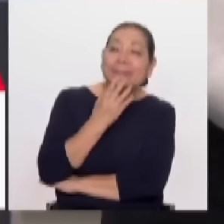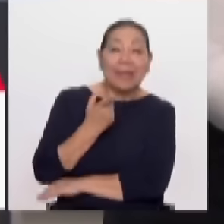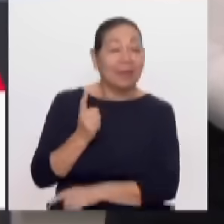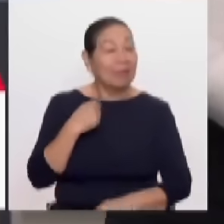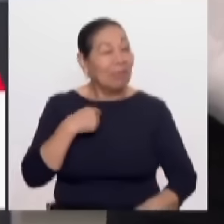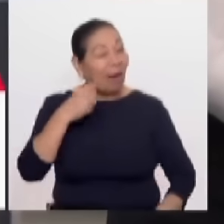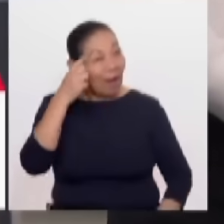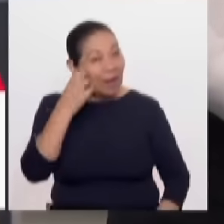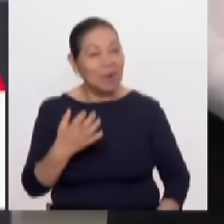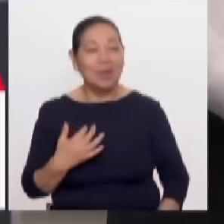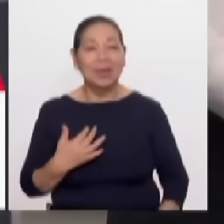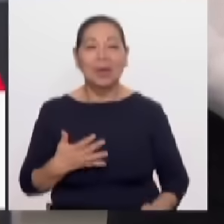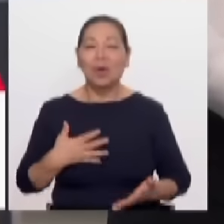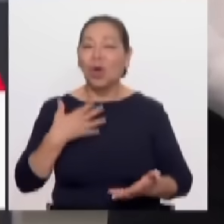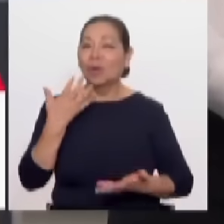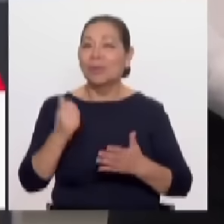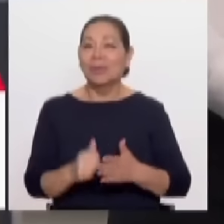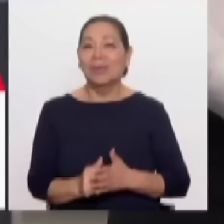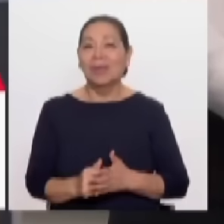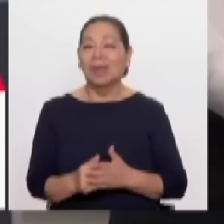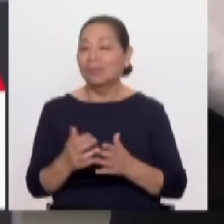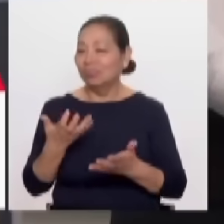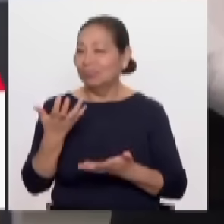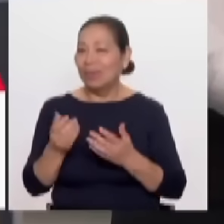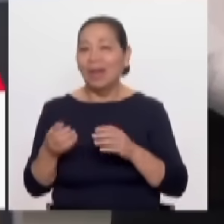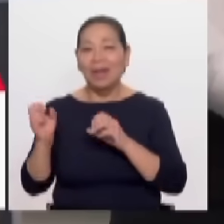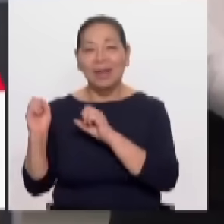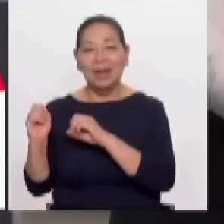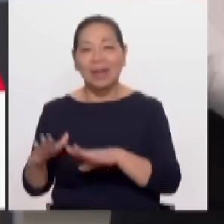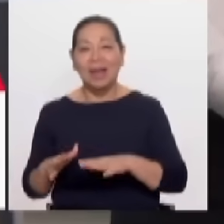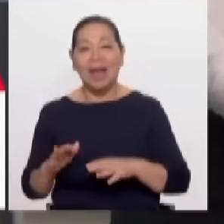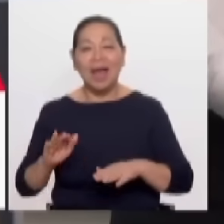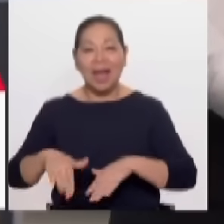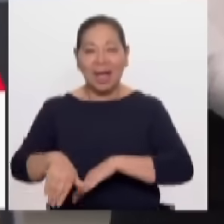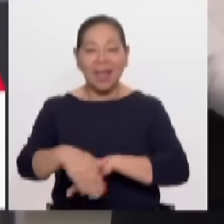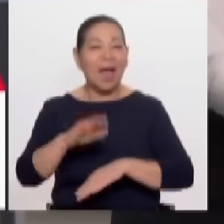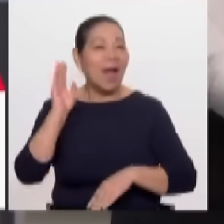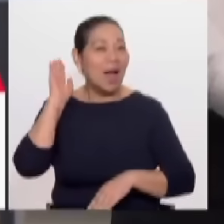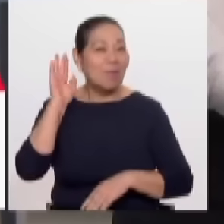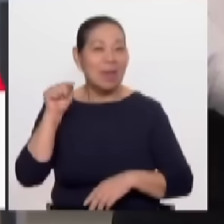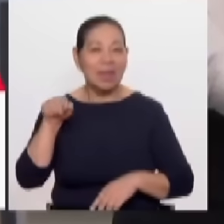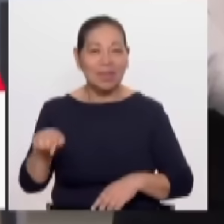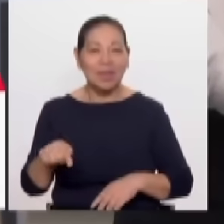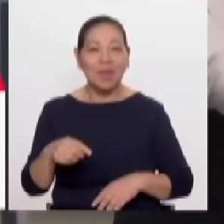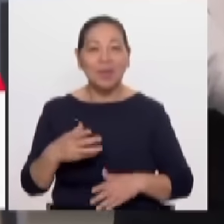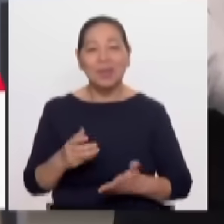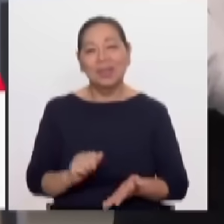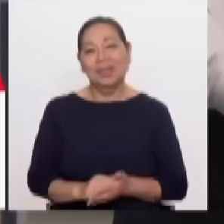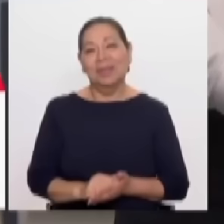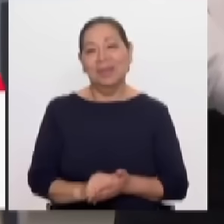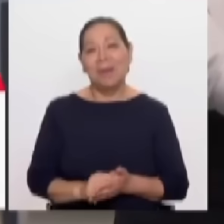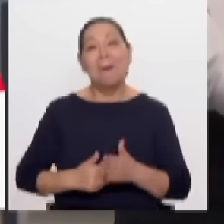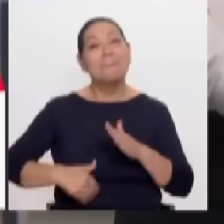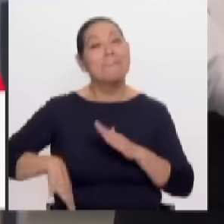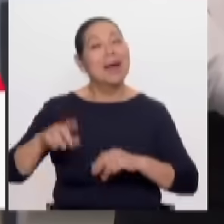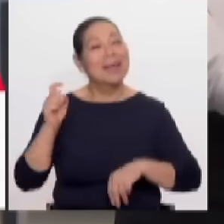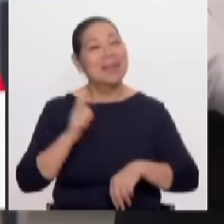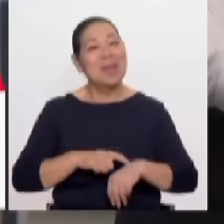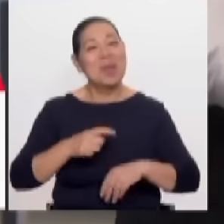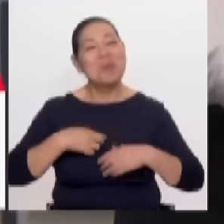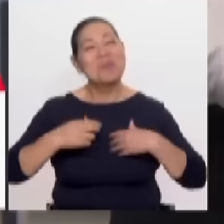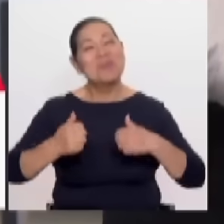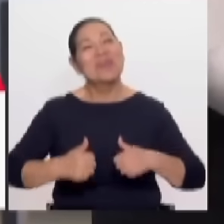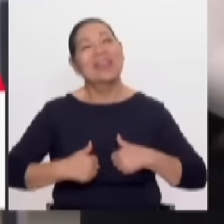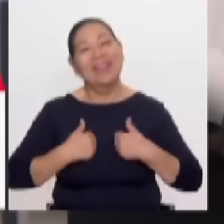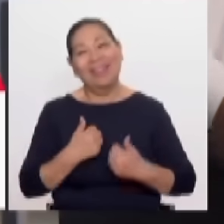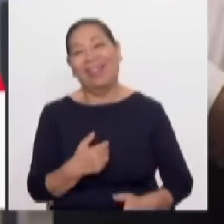que cremen mis restos y que mis restos lo echen en la Javier Prado, porque es ahí donde he pasado el mayor tiempo de mi